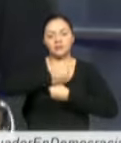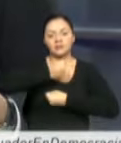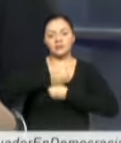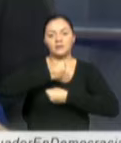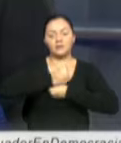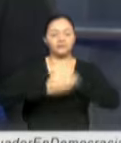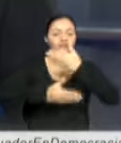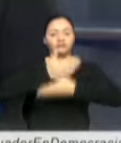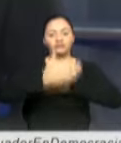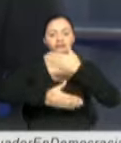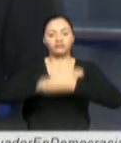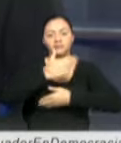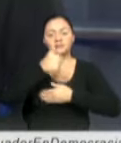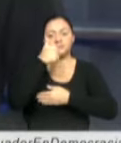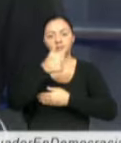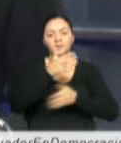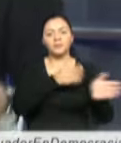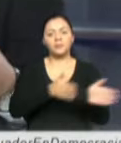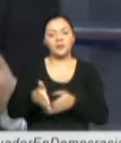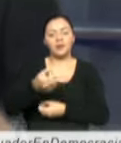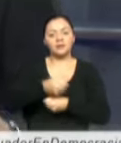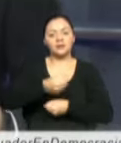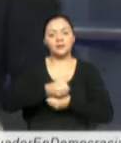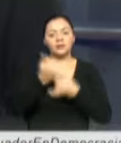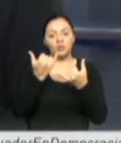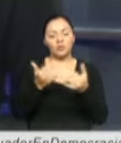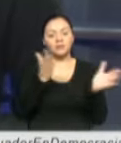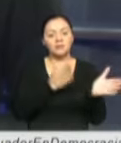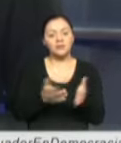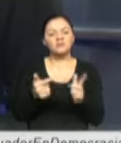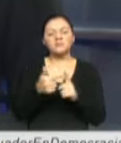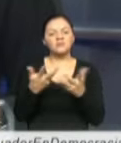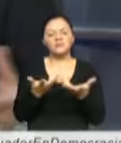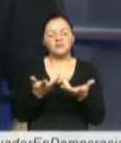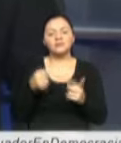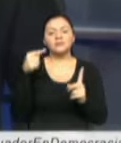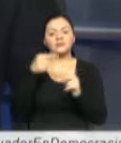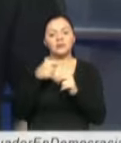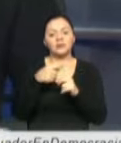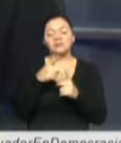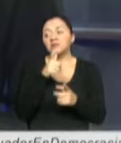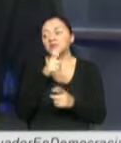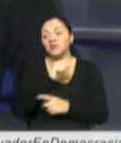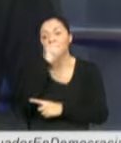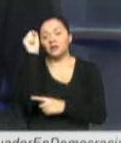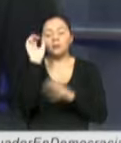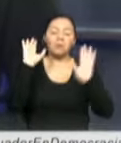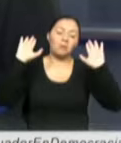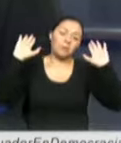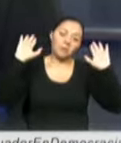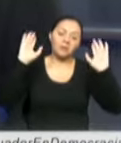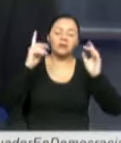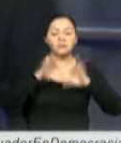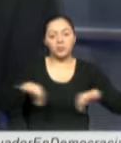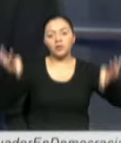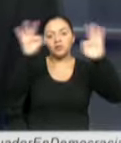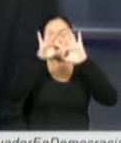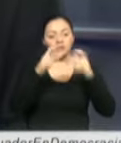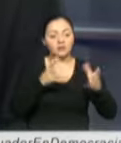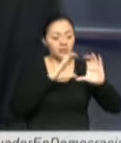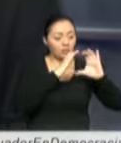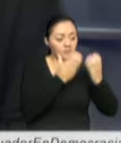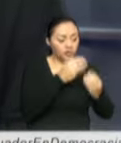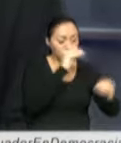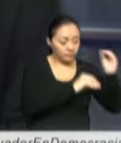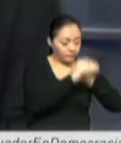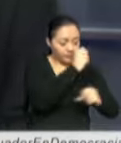temprana con su plan de trabajo, a ejecutar el plan de trabajo. Resulte quien resulte electo, lo ha dicho el